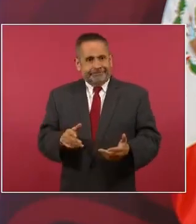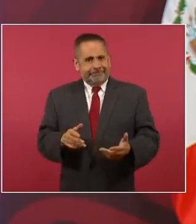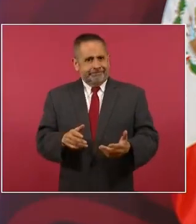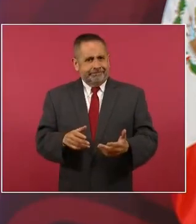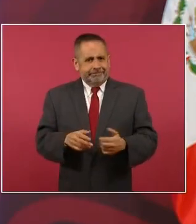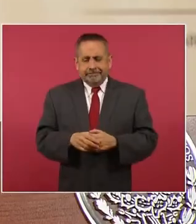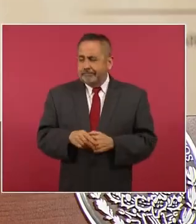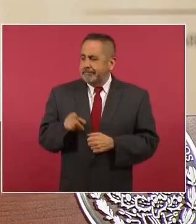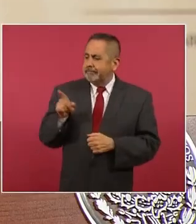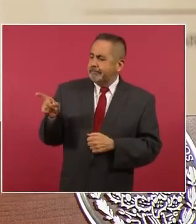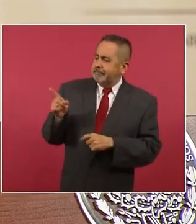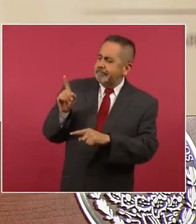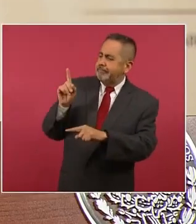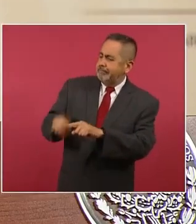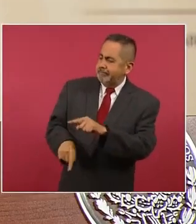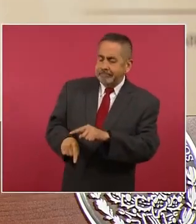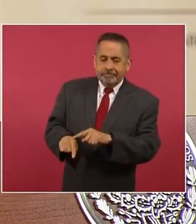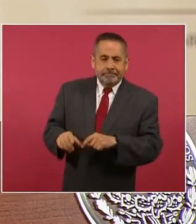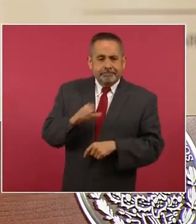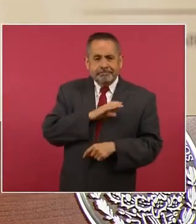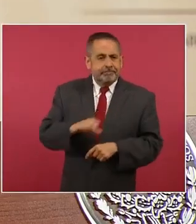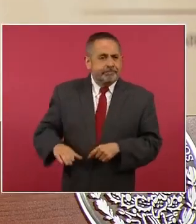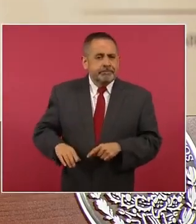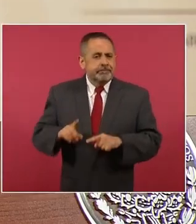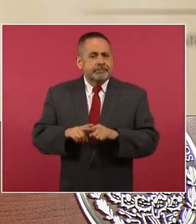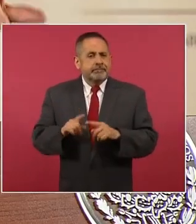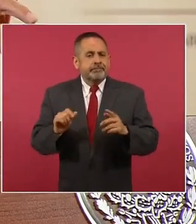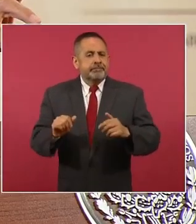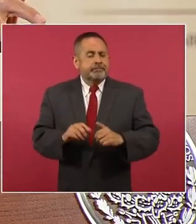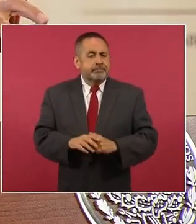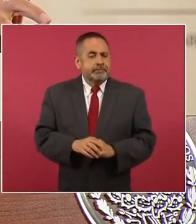pero le quitan la candidatura a